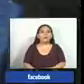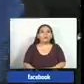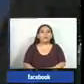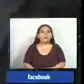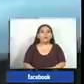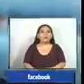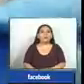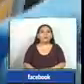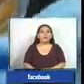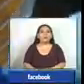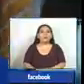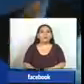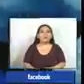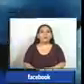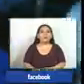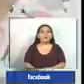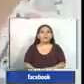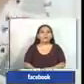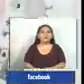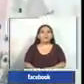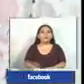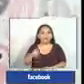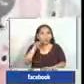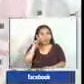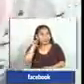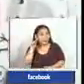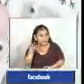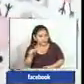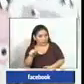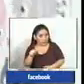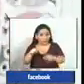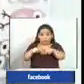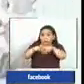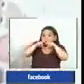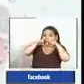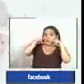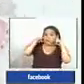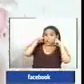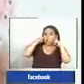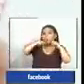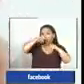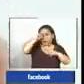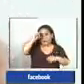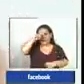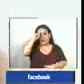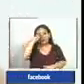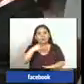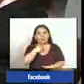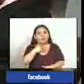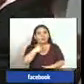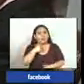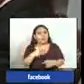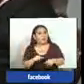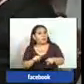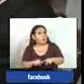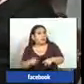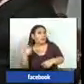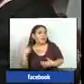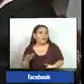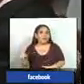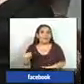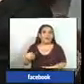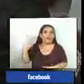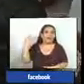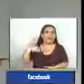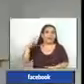Acá no pasó nada. Lograr este resultado fue una tarea complicada, pero gracias a la experiencia